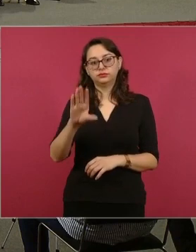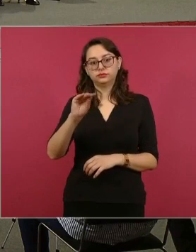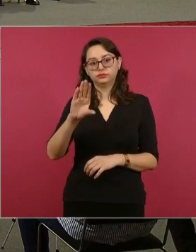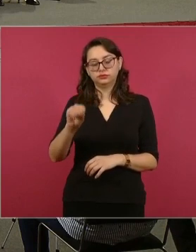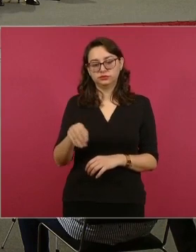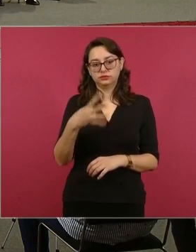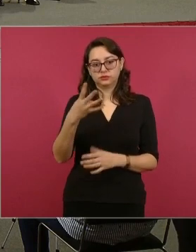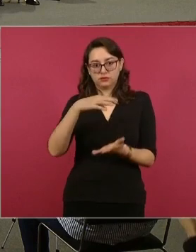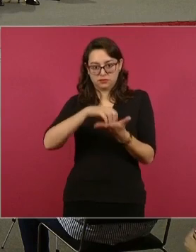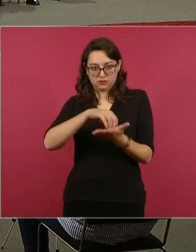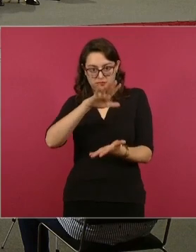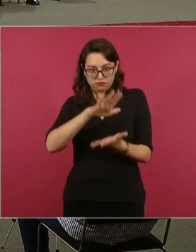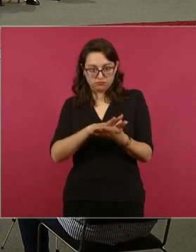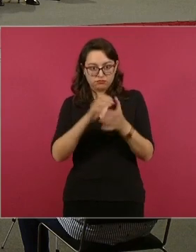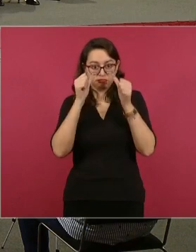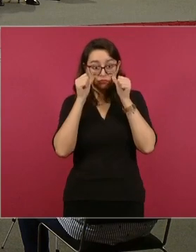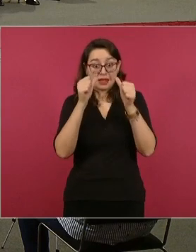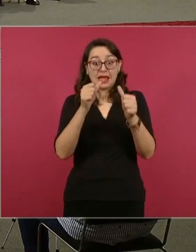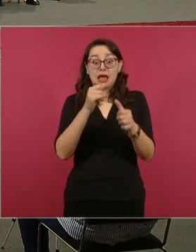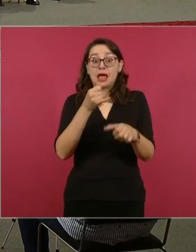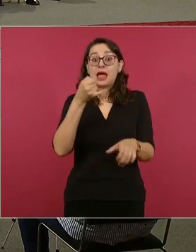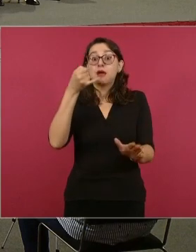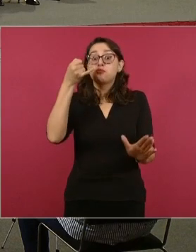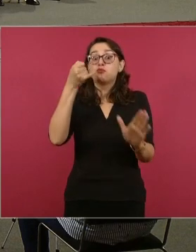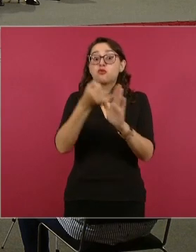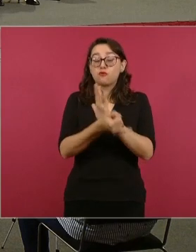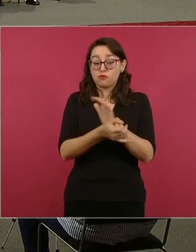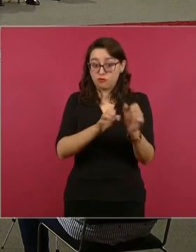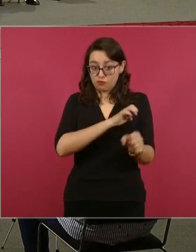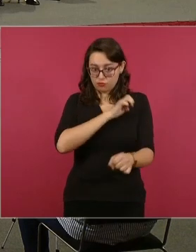665,194 consultas de especialidad,